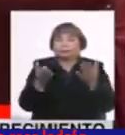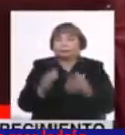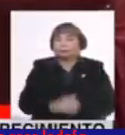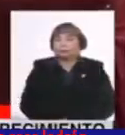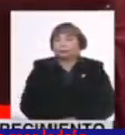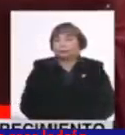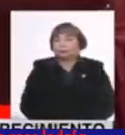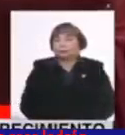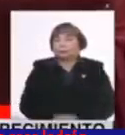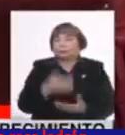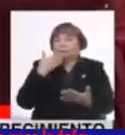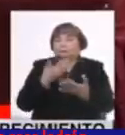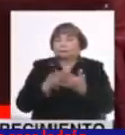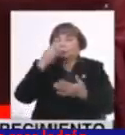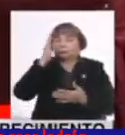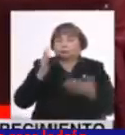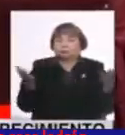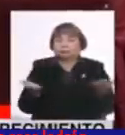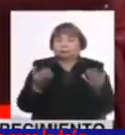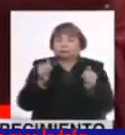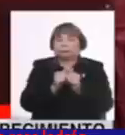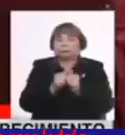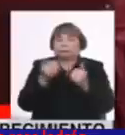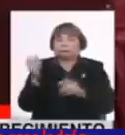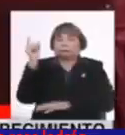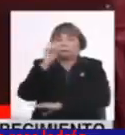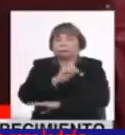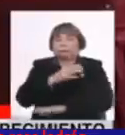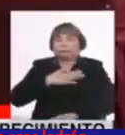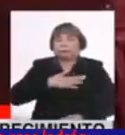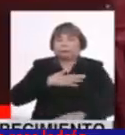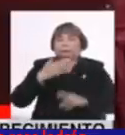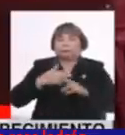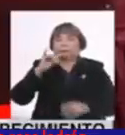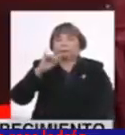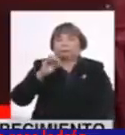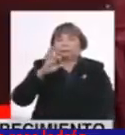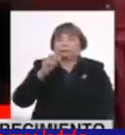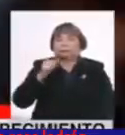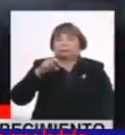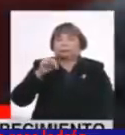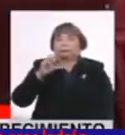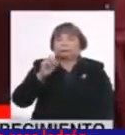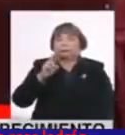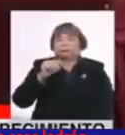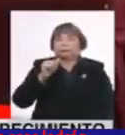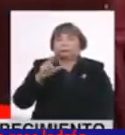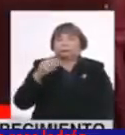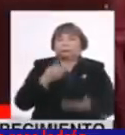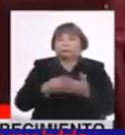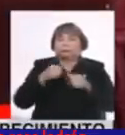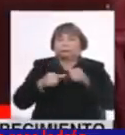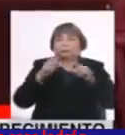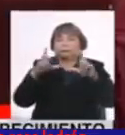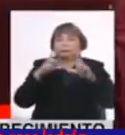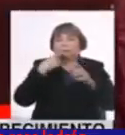presentes. Agradecer a Dios por estar aquí en este día. Mi nombre es Jennifer Noelia Paredes Navarro. El